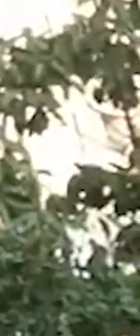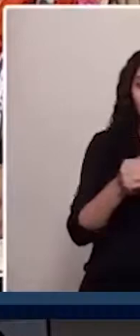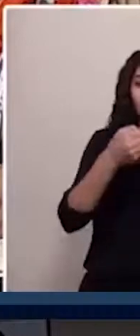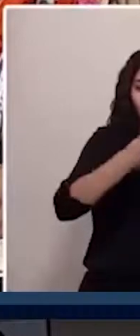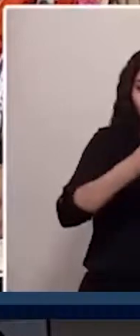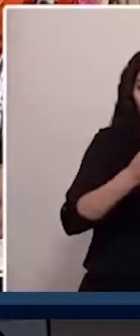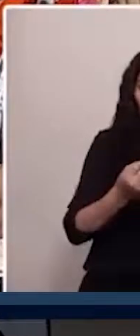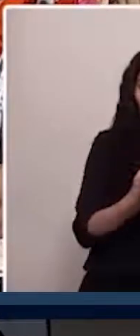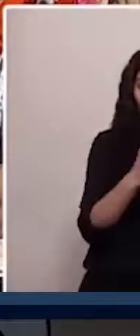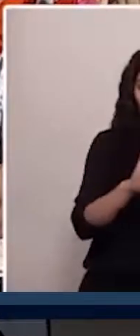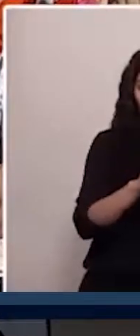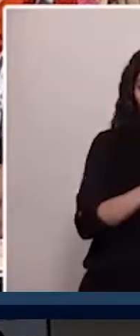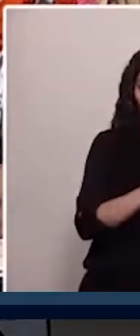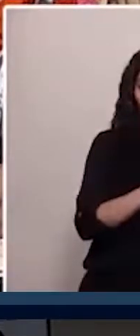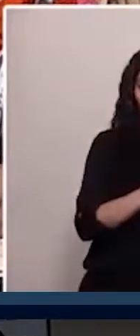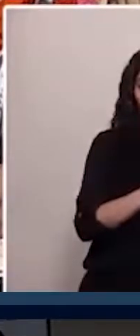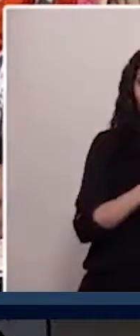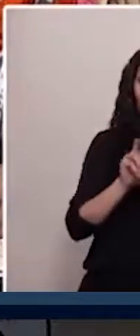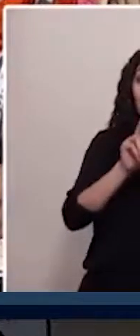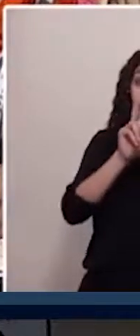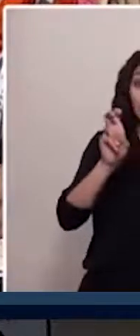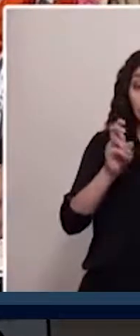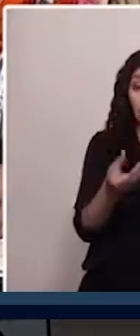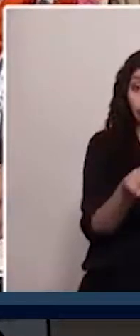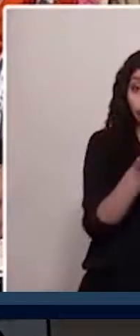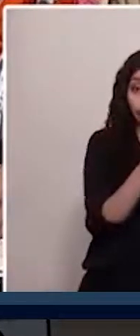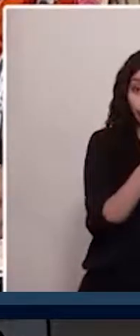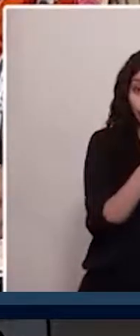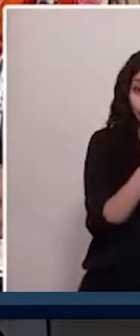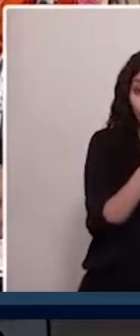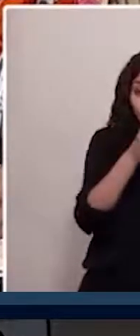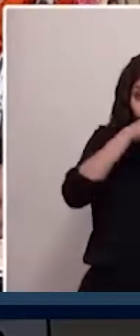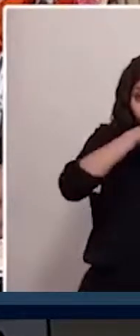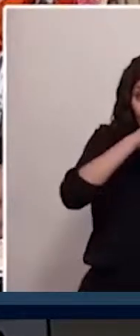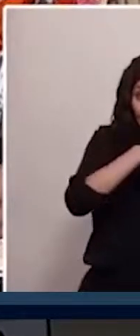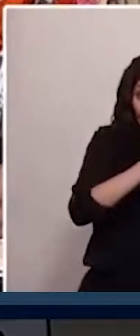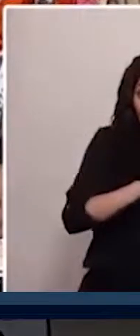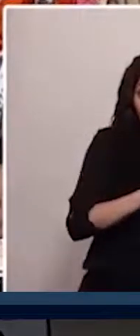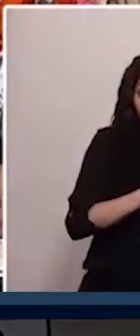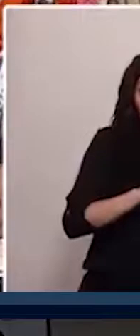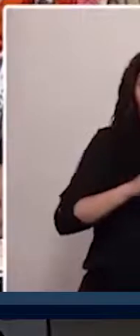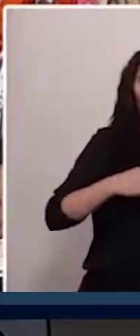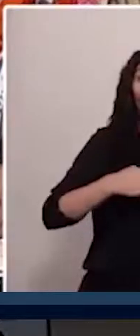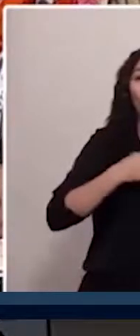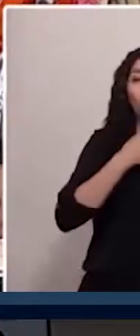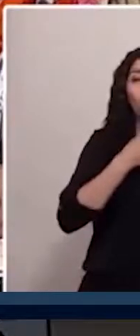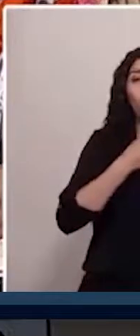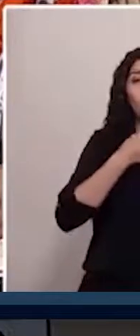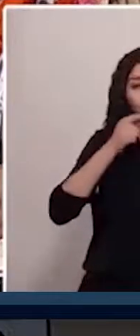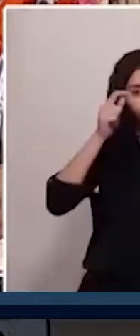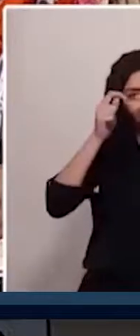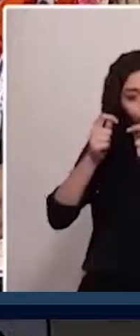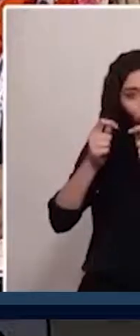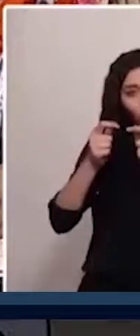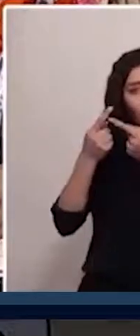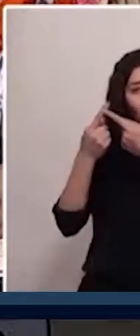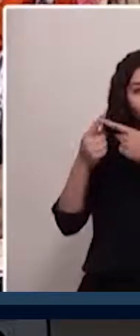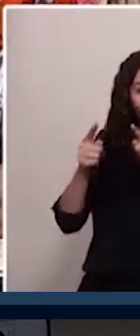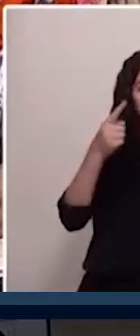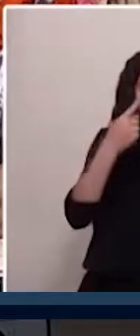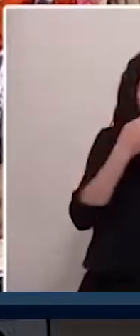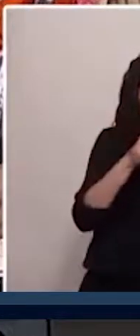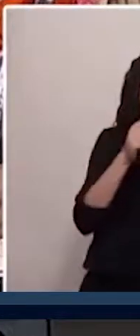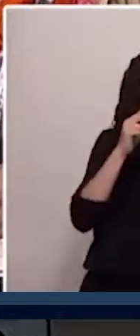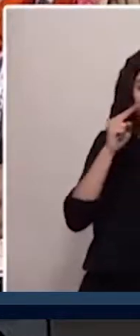martes. Con respecto al contenido de este reglamento, quiero valorar que se haya elaborado desde distintas visiones